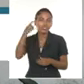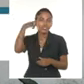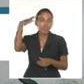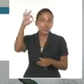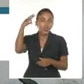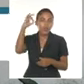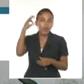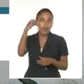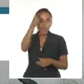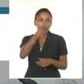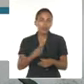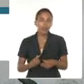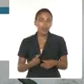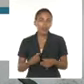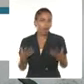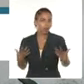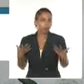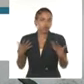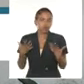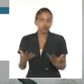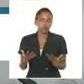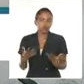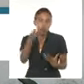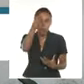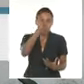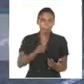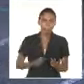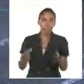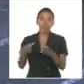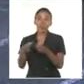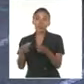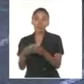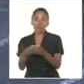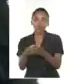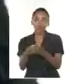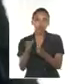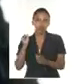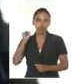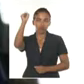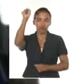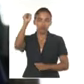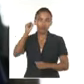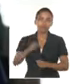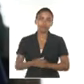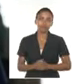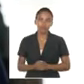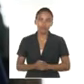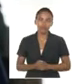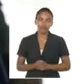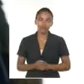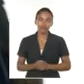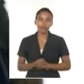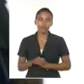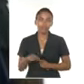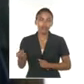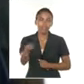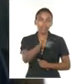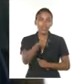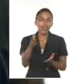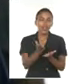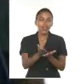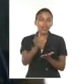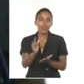y esmero para elevar individual y colectivamente la disposición combativa. ¡Juramos! Entre ellos, estudiantes graduados